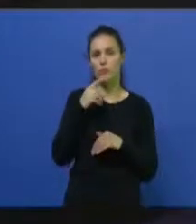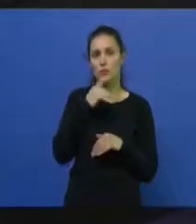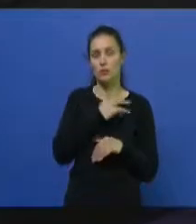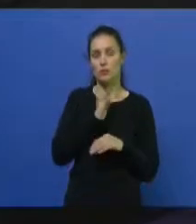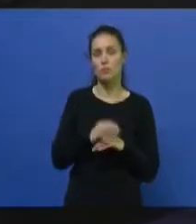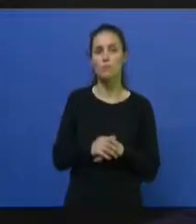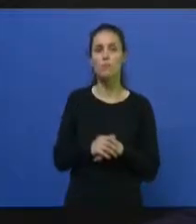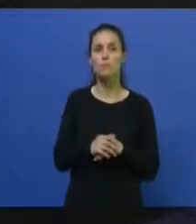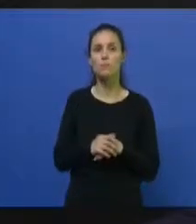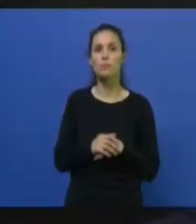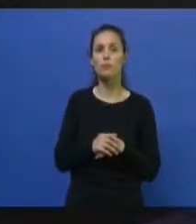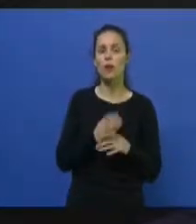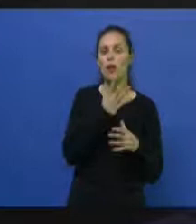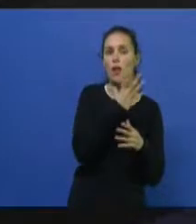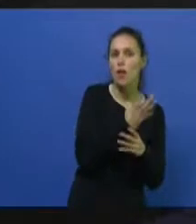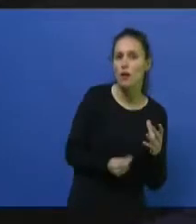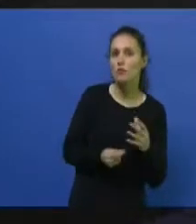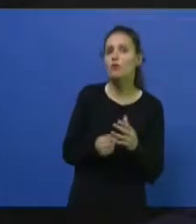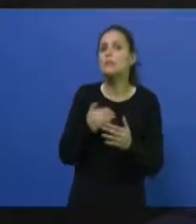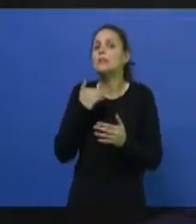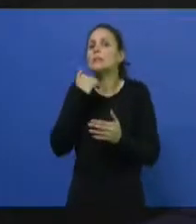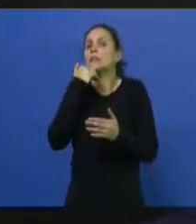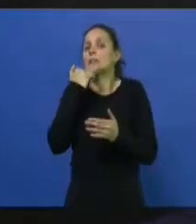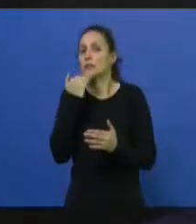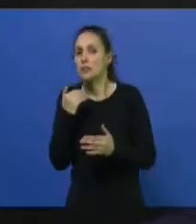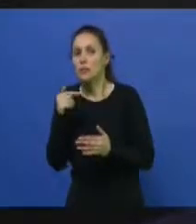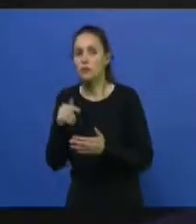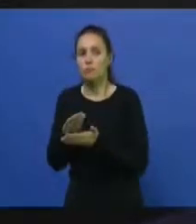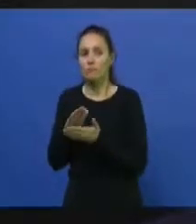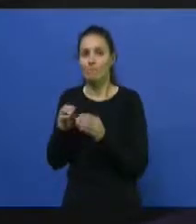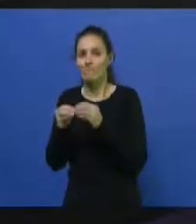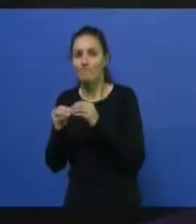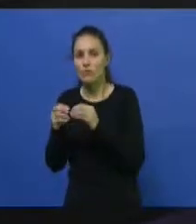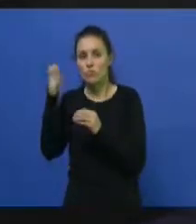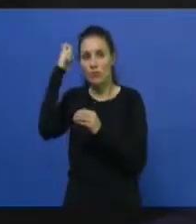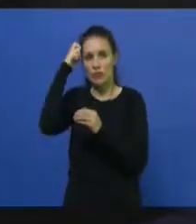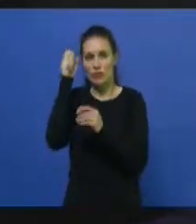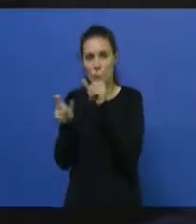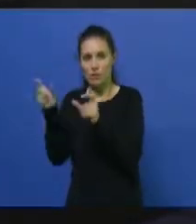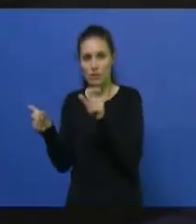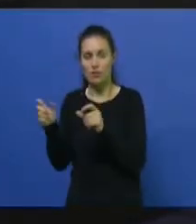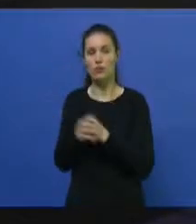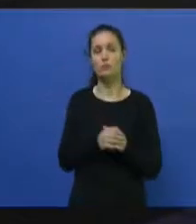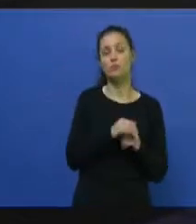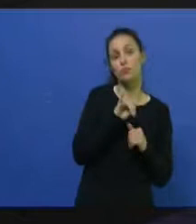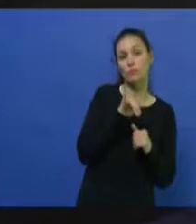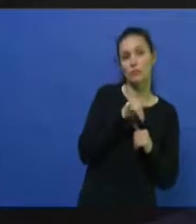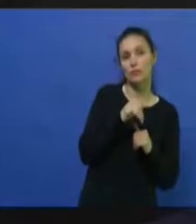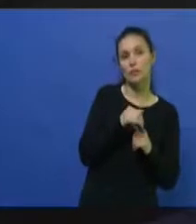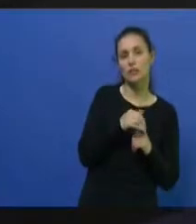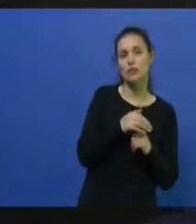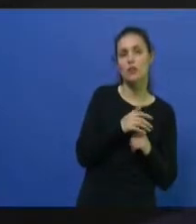Yo no sé si fue un error, pero que va a tener un costo político esto para los radicales, me parece que lo tiene. Sí, sí, yo creo que sí. Creo